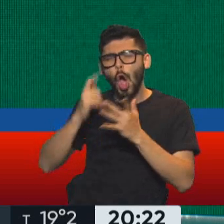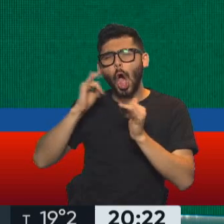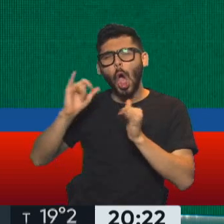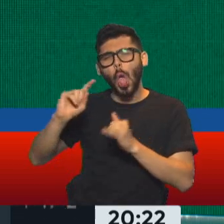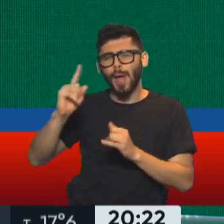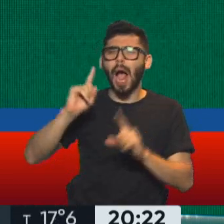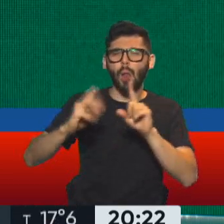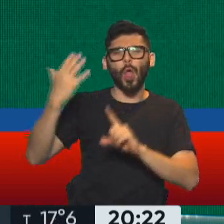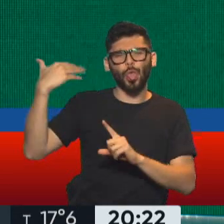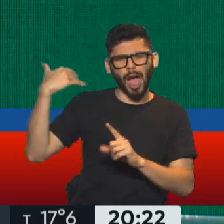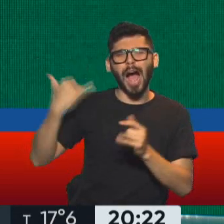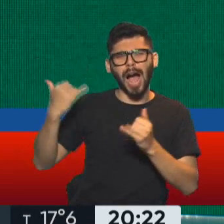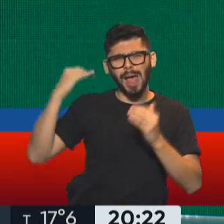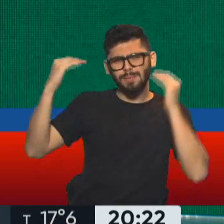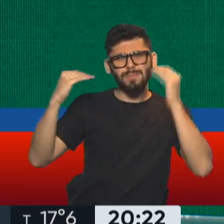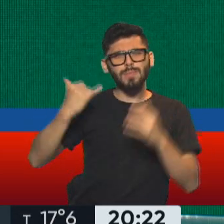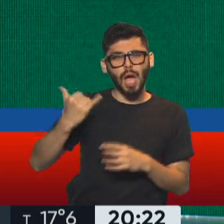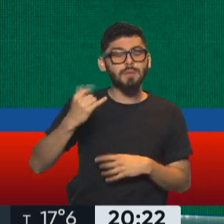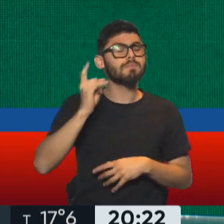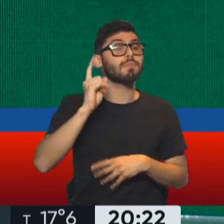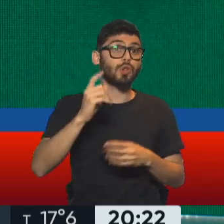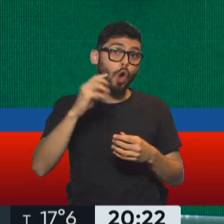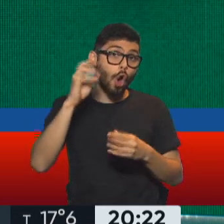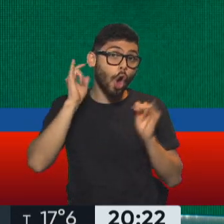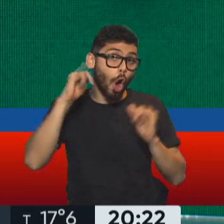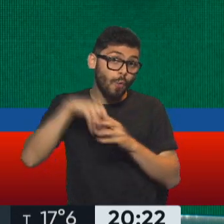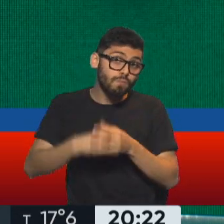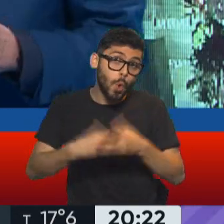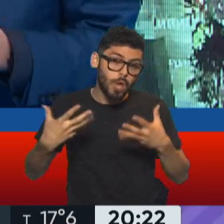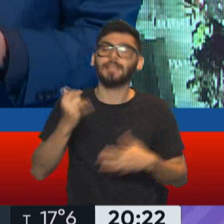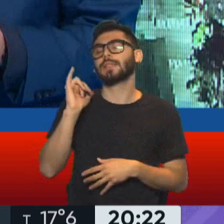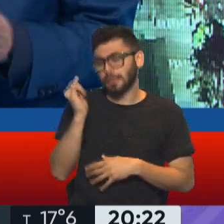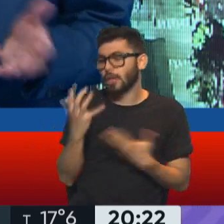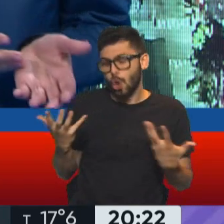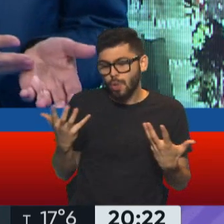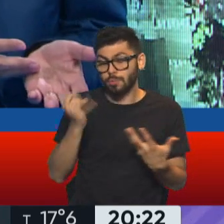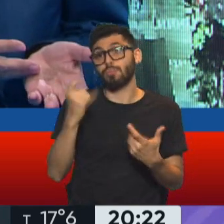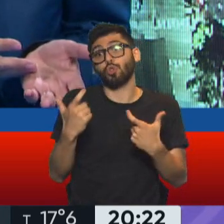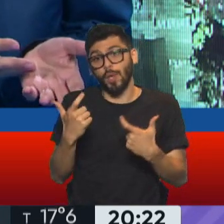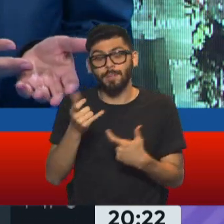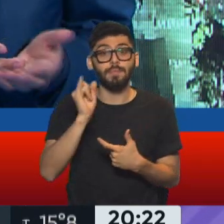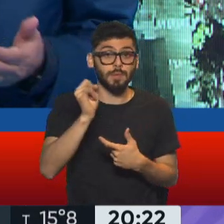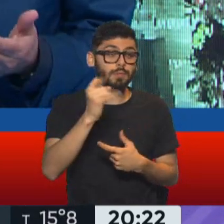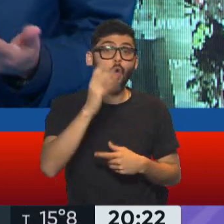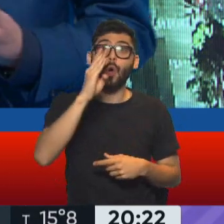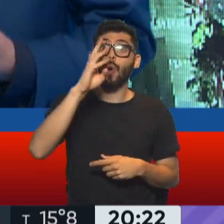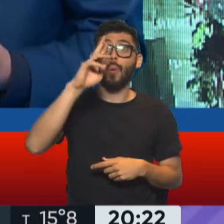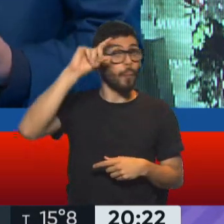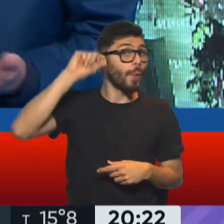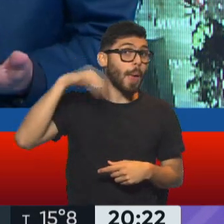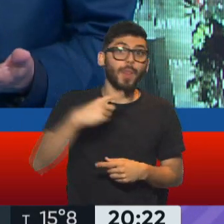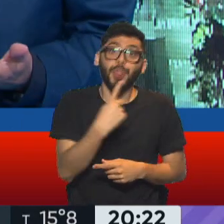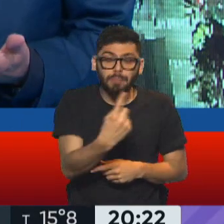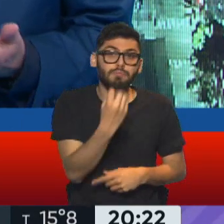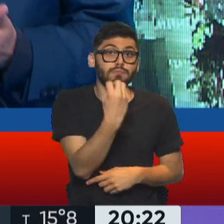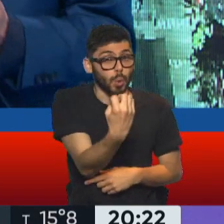que han venido sosteniendo eso sobre lo que separan hoy las nuevas generaciones. Pero hay muchísima gente joven haciendo fuerza. Sí, afortunadamente. Y lo que dice Miriam Berman está muy bien, en mi opinión, ¿no?